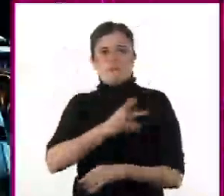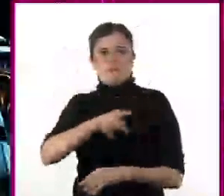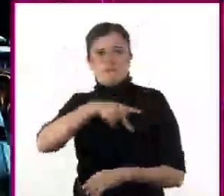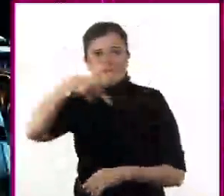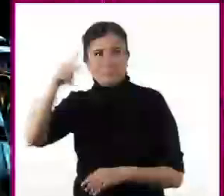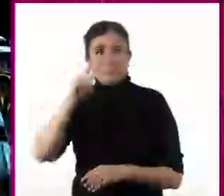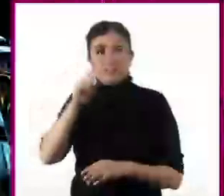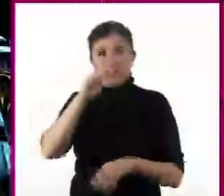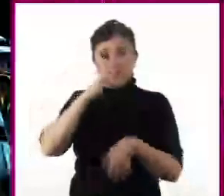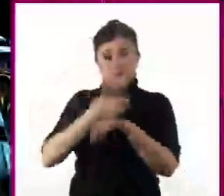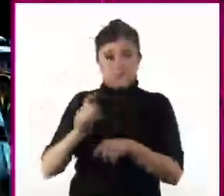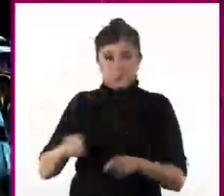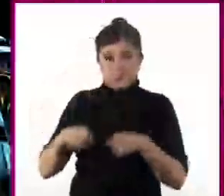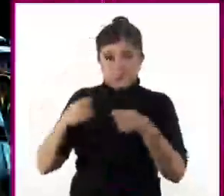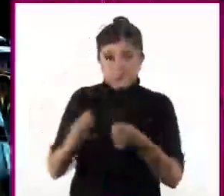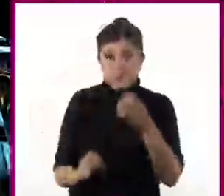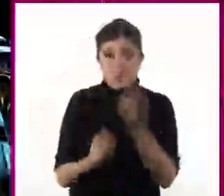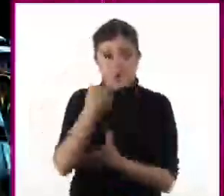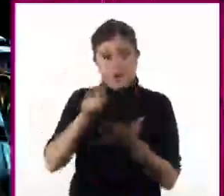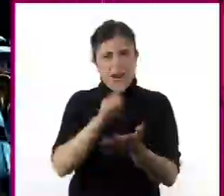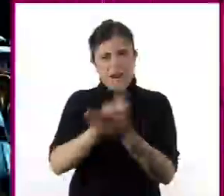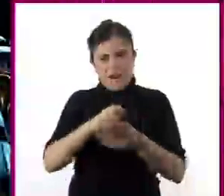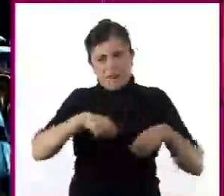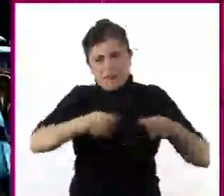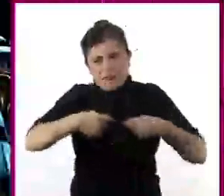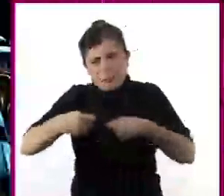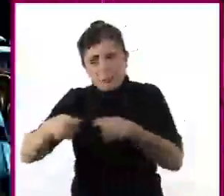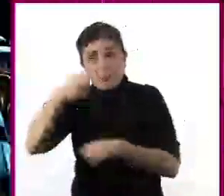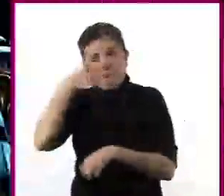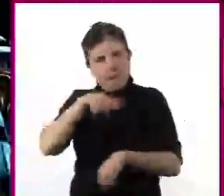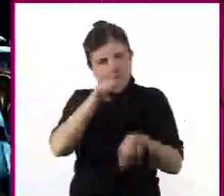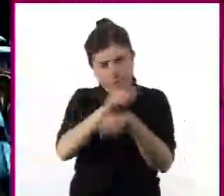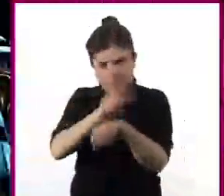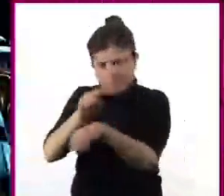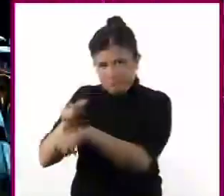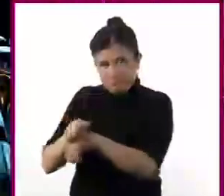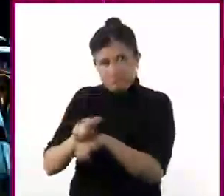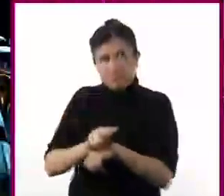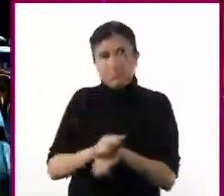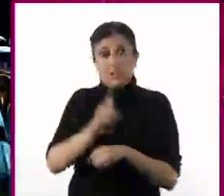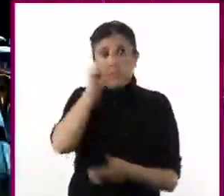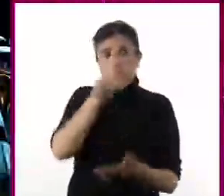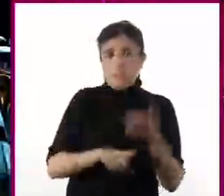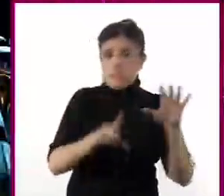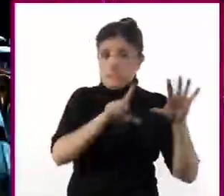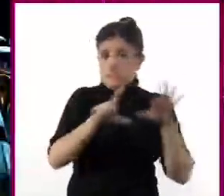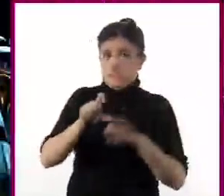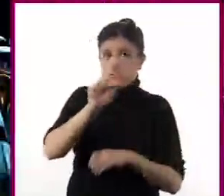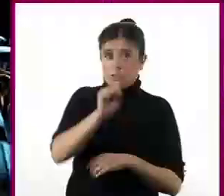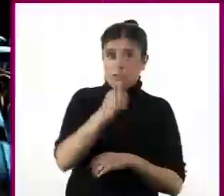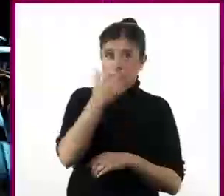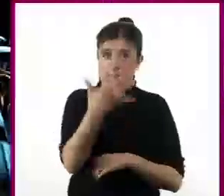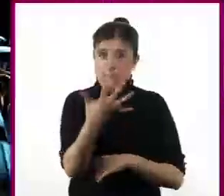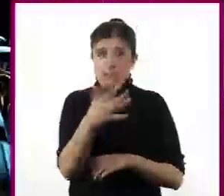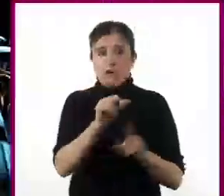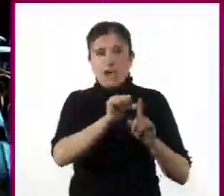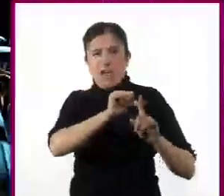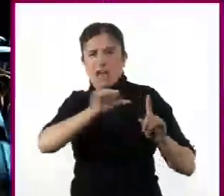quien se encargó de aplicar estas reformas y vigilar su funcionamiento entre 1765